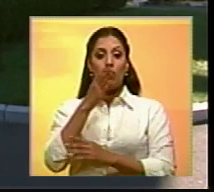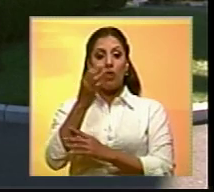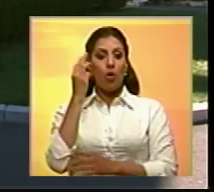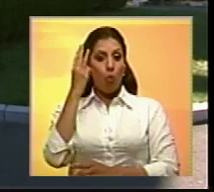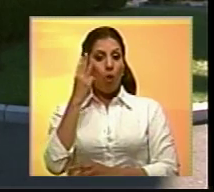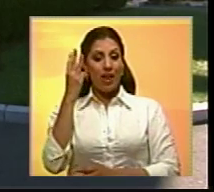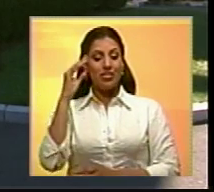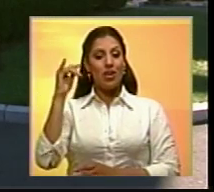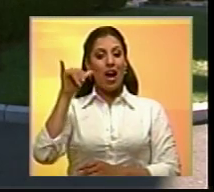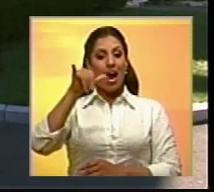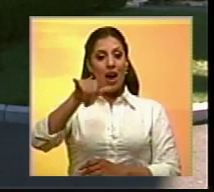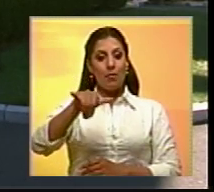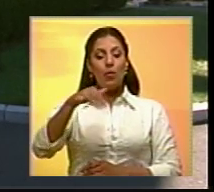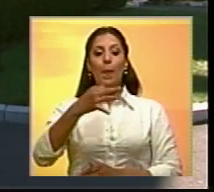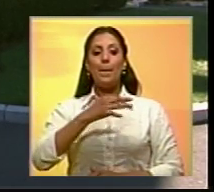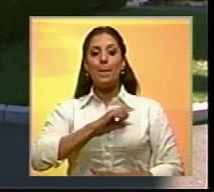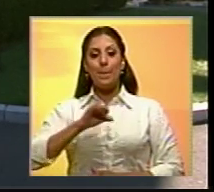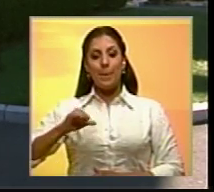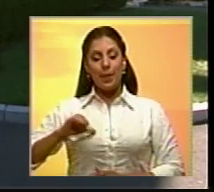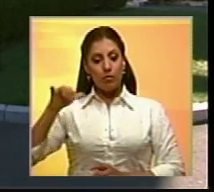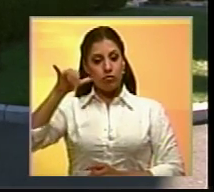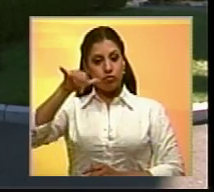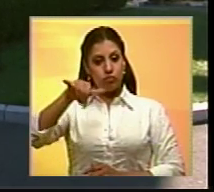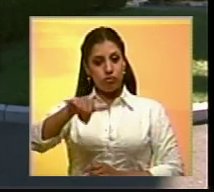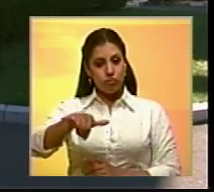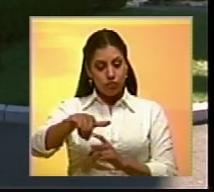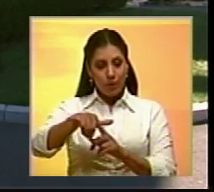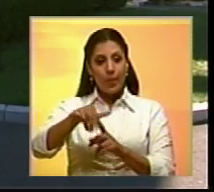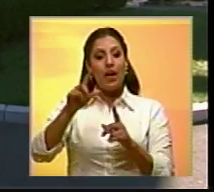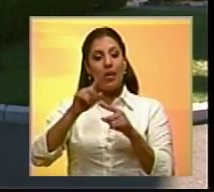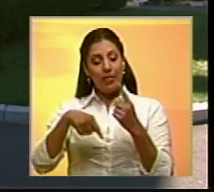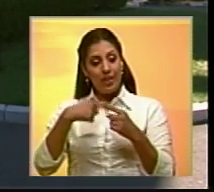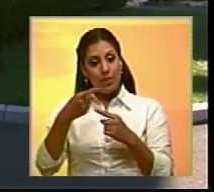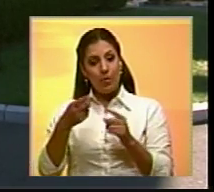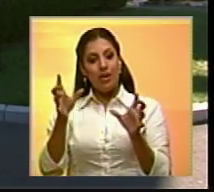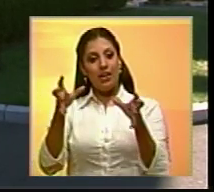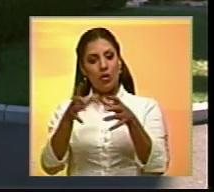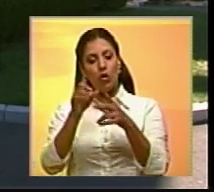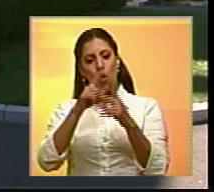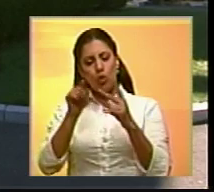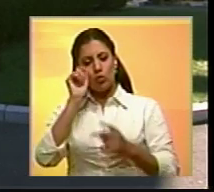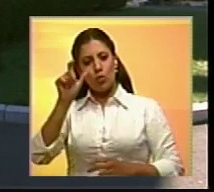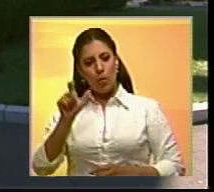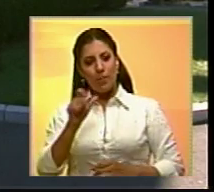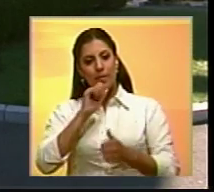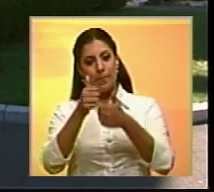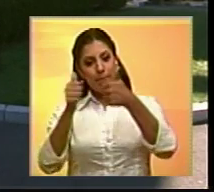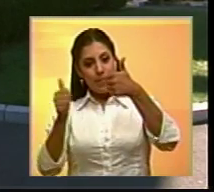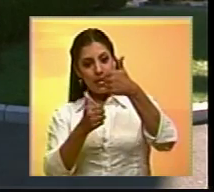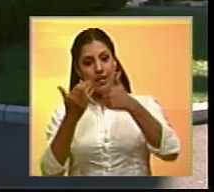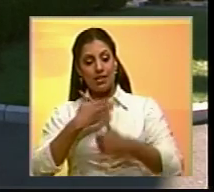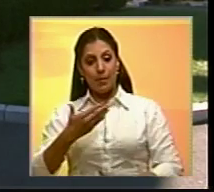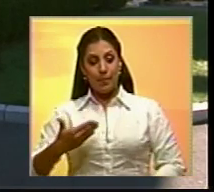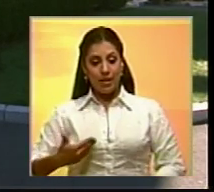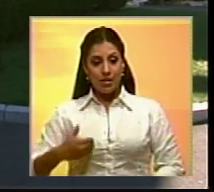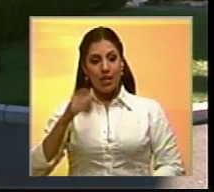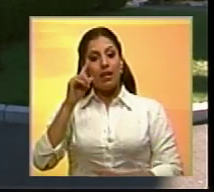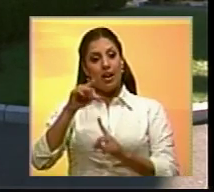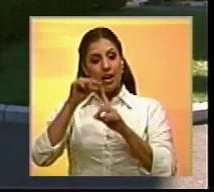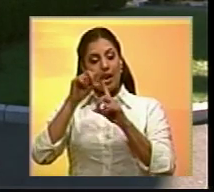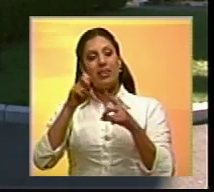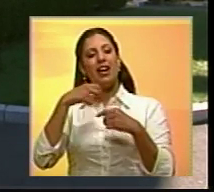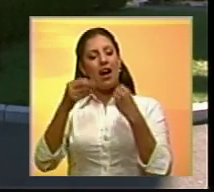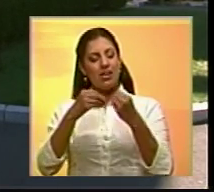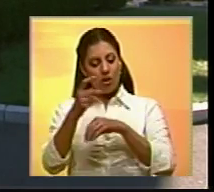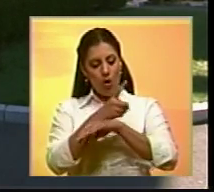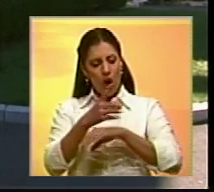en su avión privado. En la tarde también está previsto que Joe Biden se reúna con el también vicepresidente electo Mike Pence. Esto